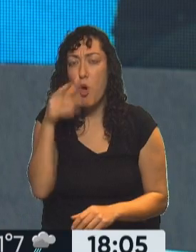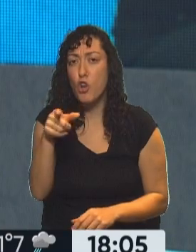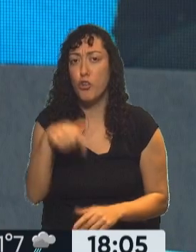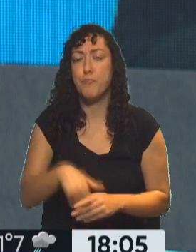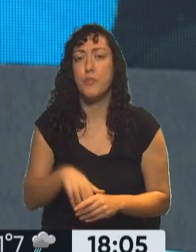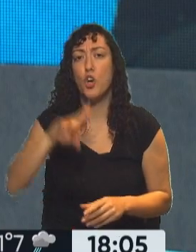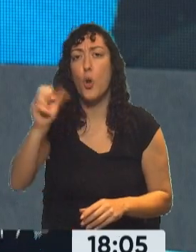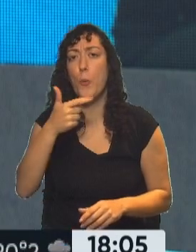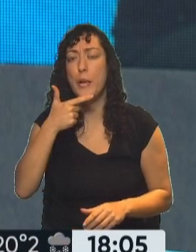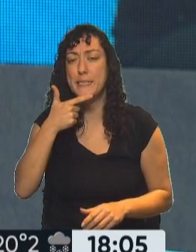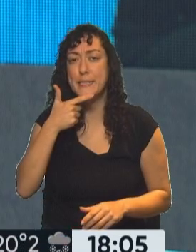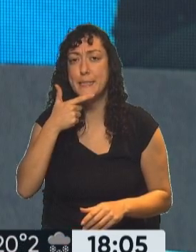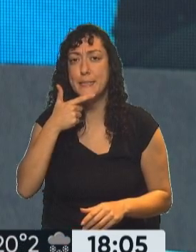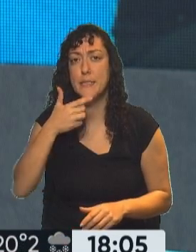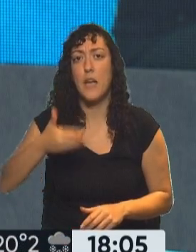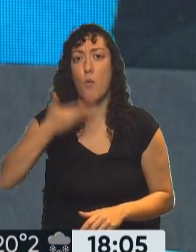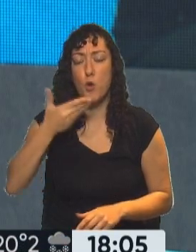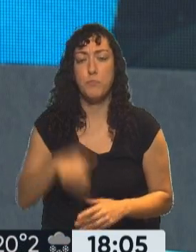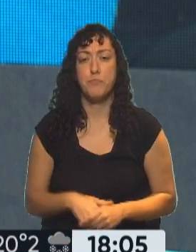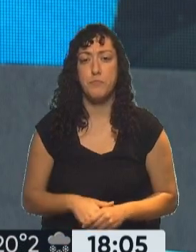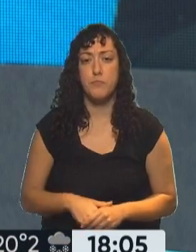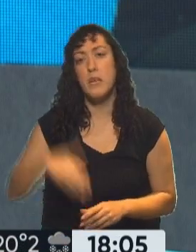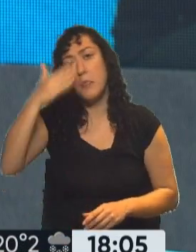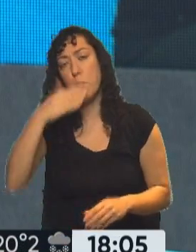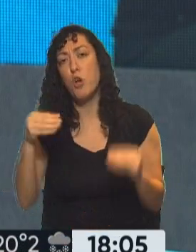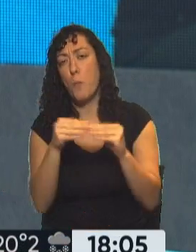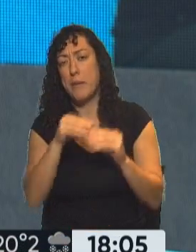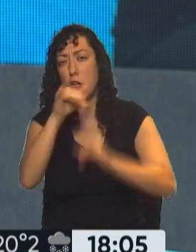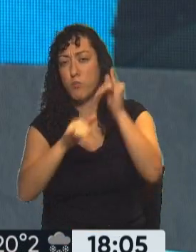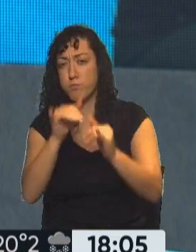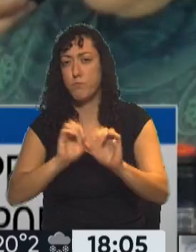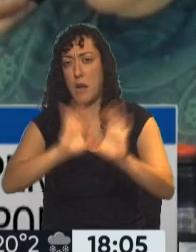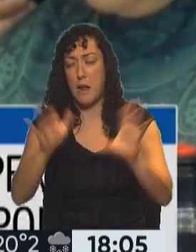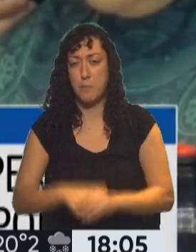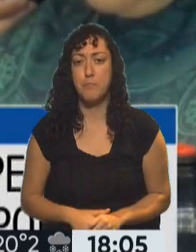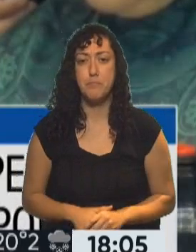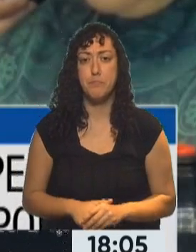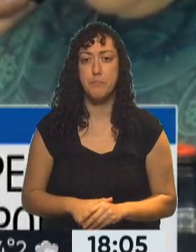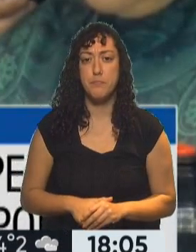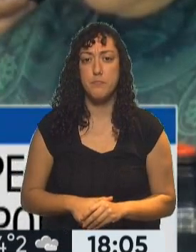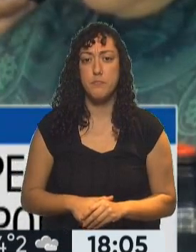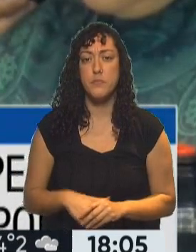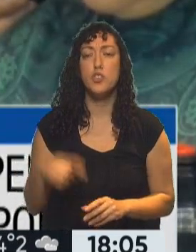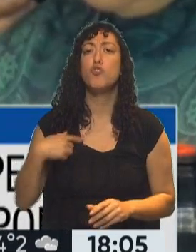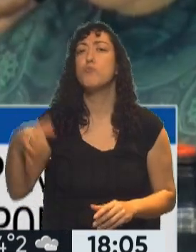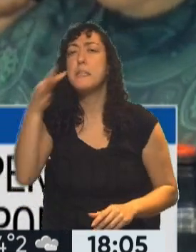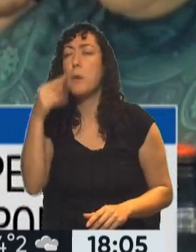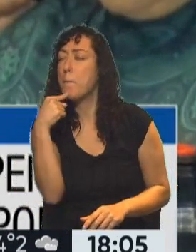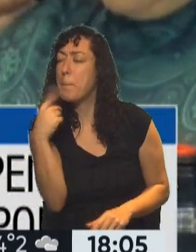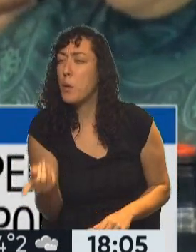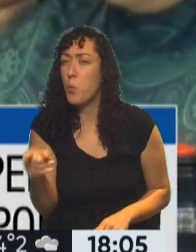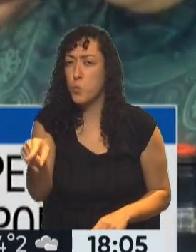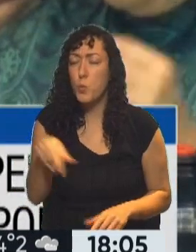de Robles, tíralo y Espósito nos enmarca para comprender. Le pregunto al testigo,